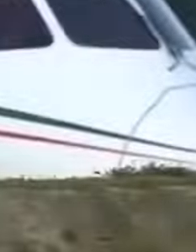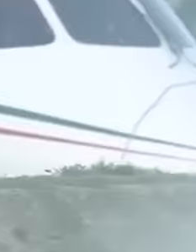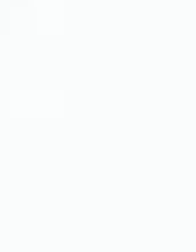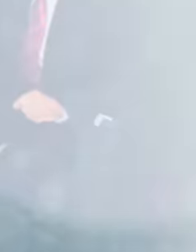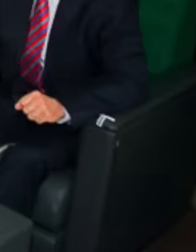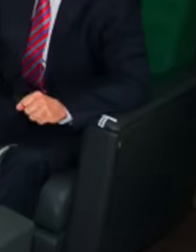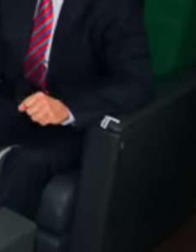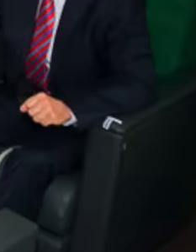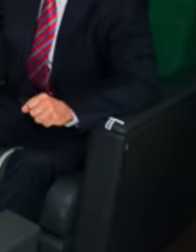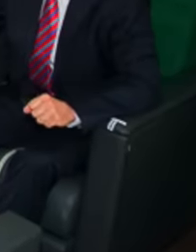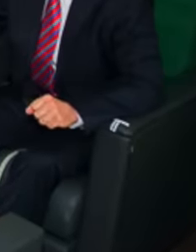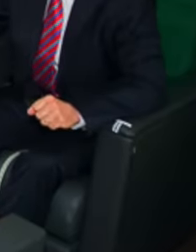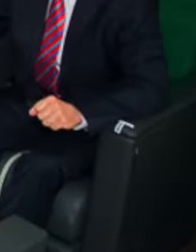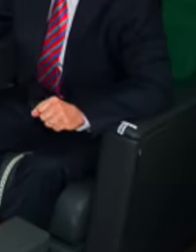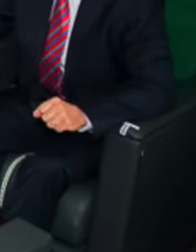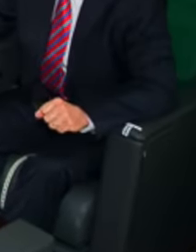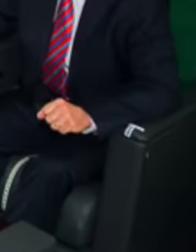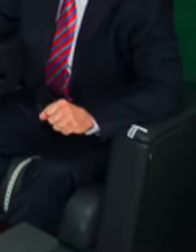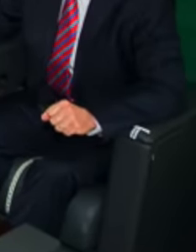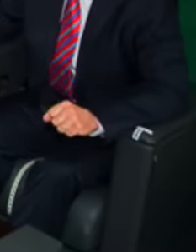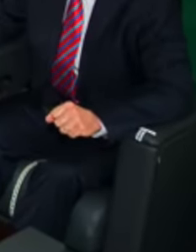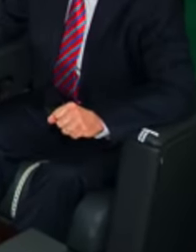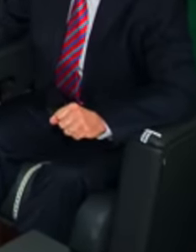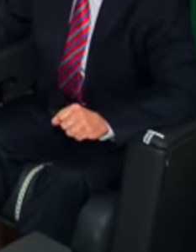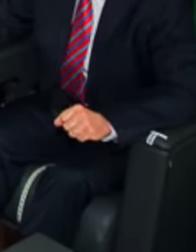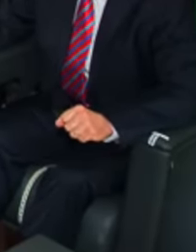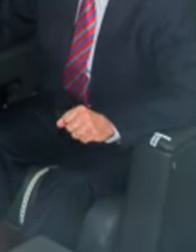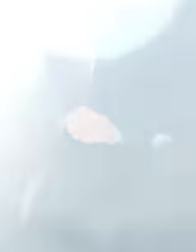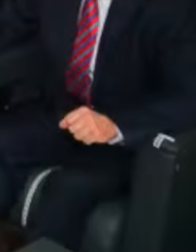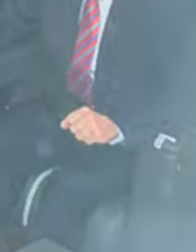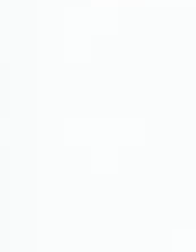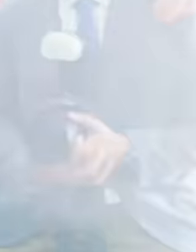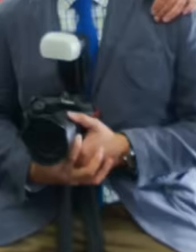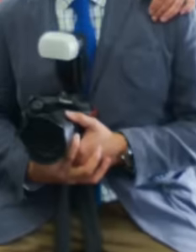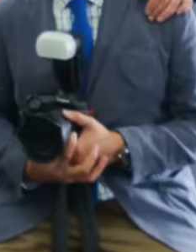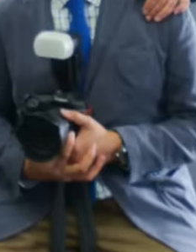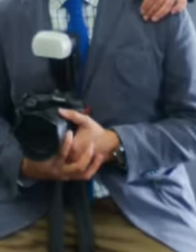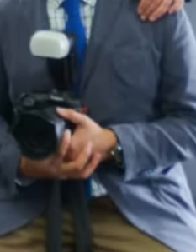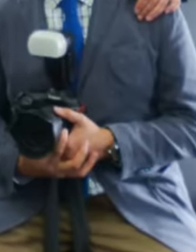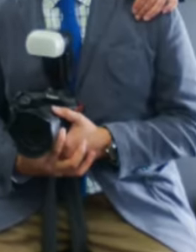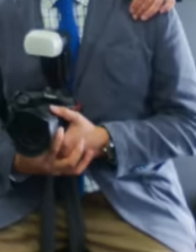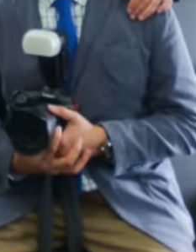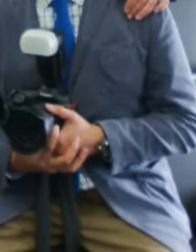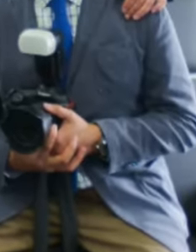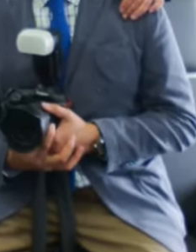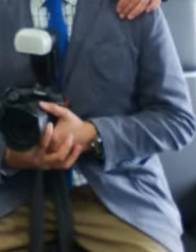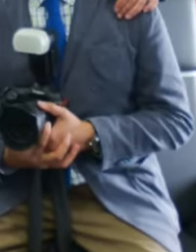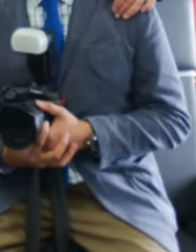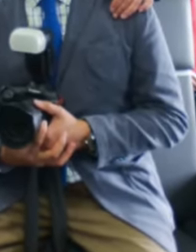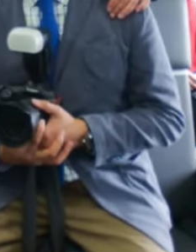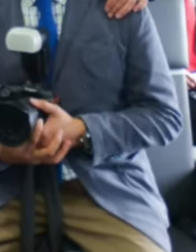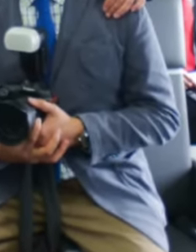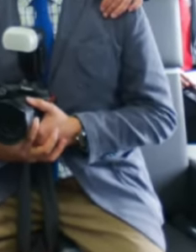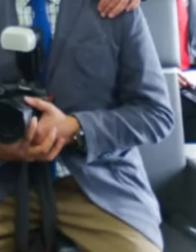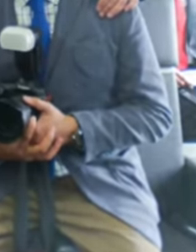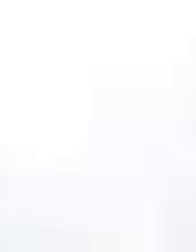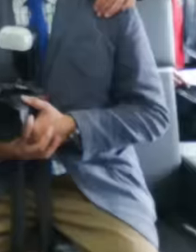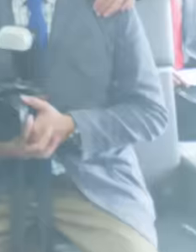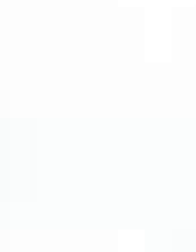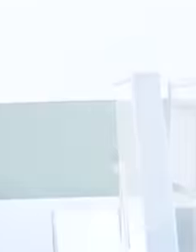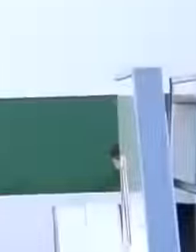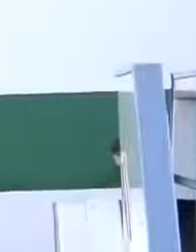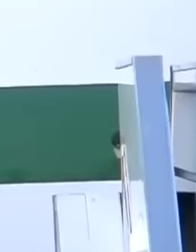miles de pesos en comida, aseo personal y otros gastos, ya que se llevaban a toda la familia como